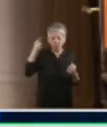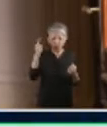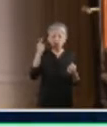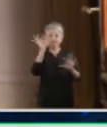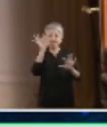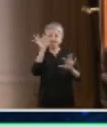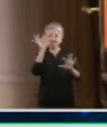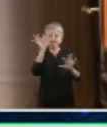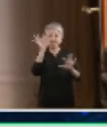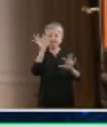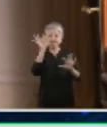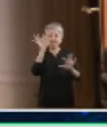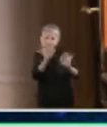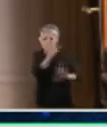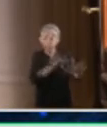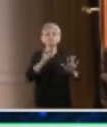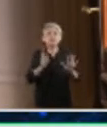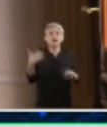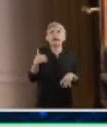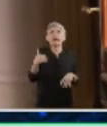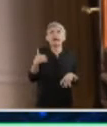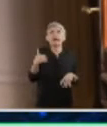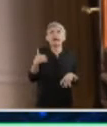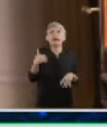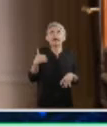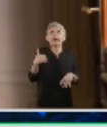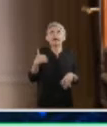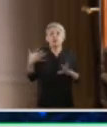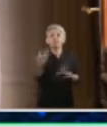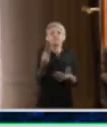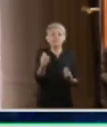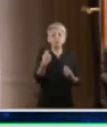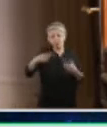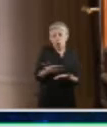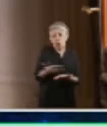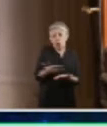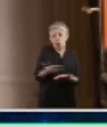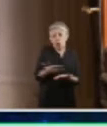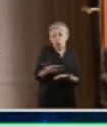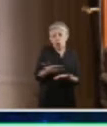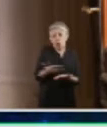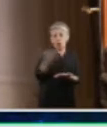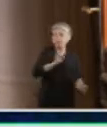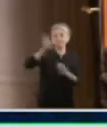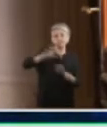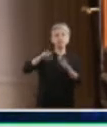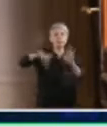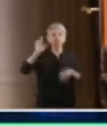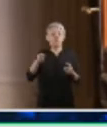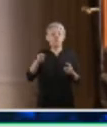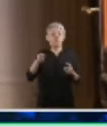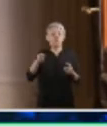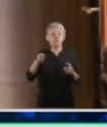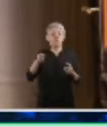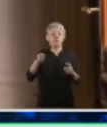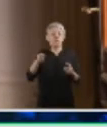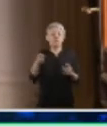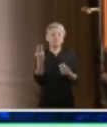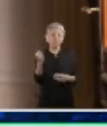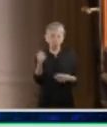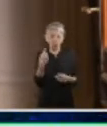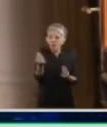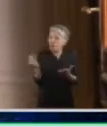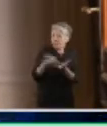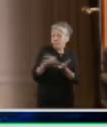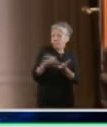Pepo, Cristian Ocampo, que el programa fiscal que está en vigencia en este